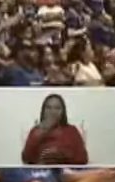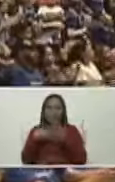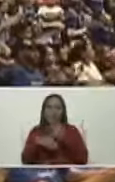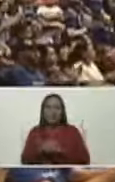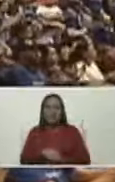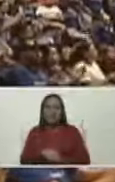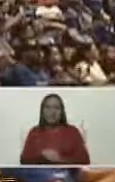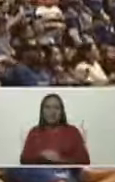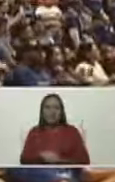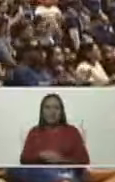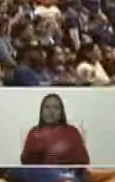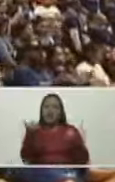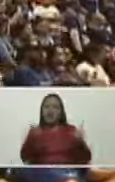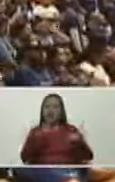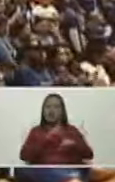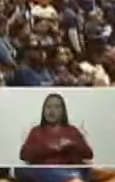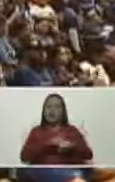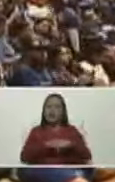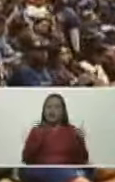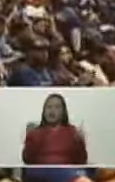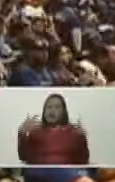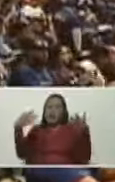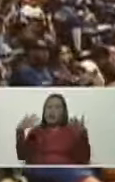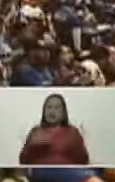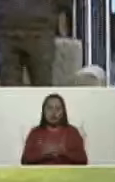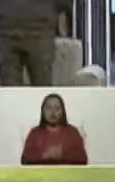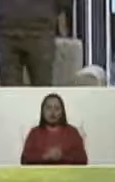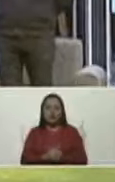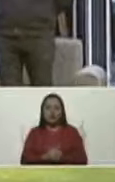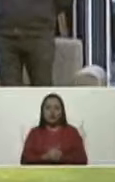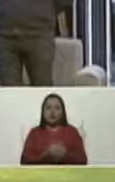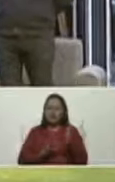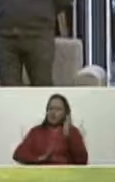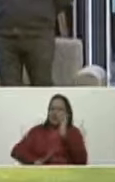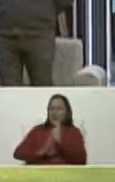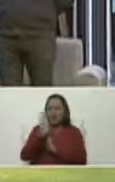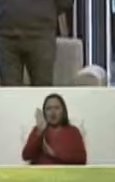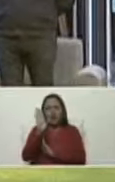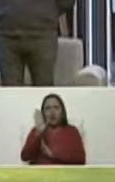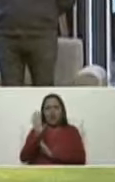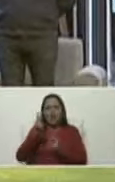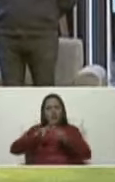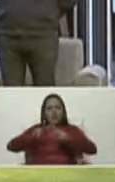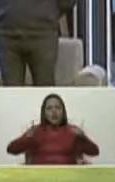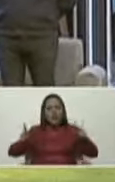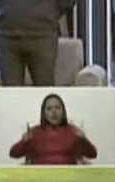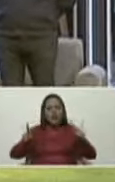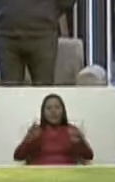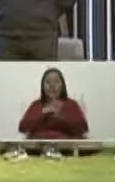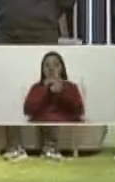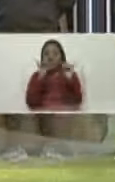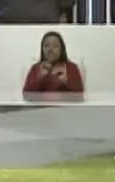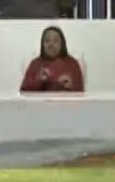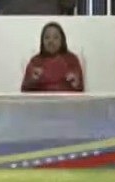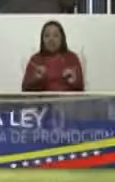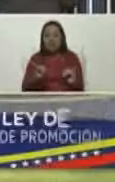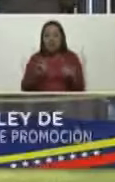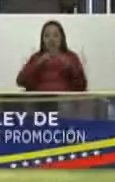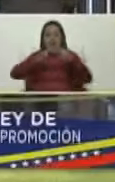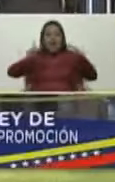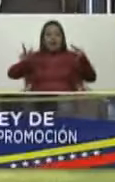Y vienen tiempos milagrosos de crecimiento, prosperidad, felicidad,